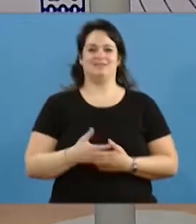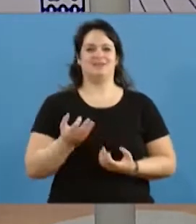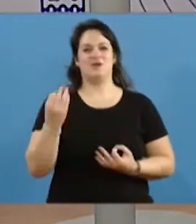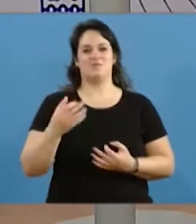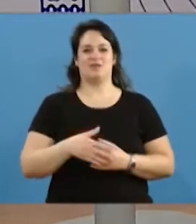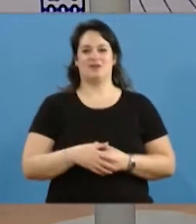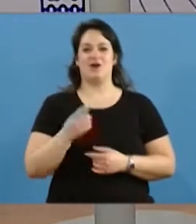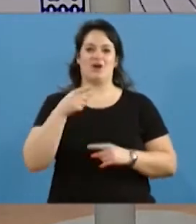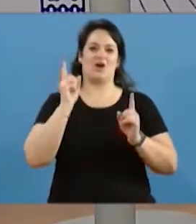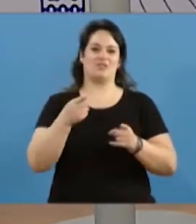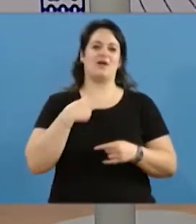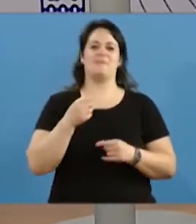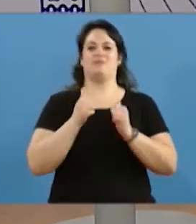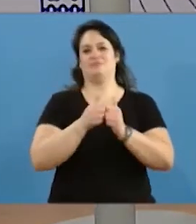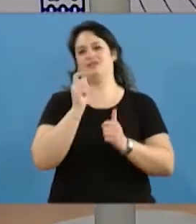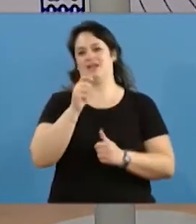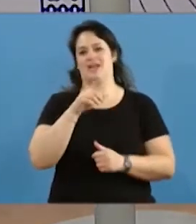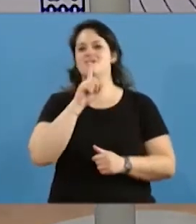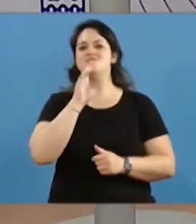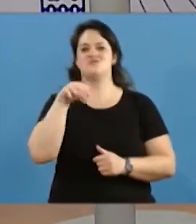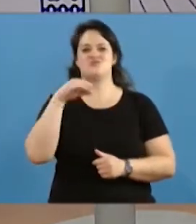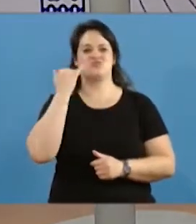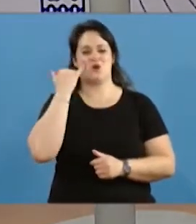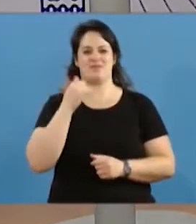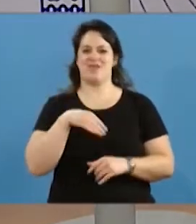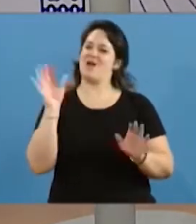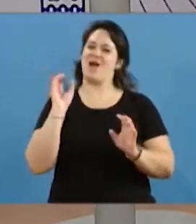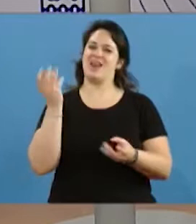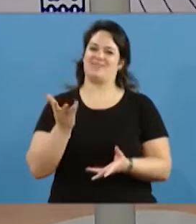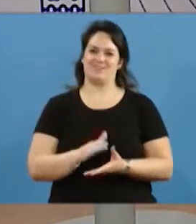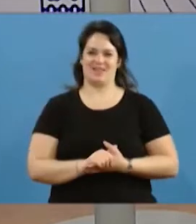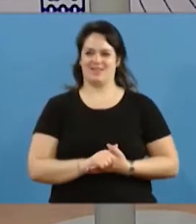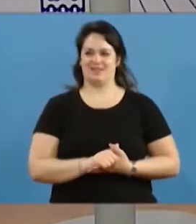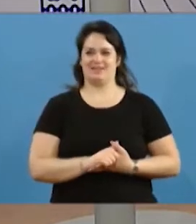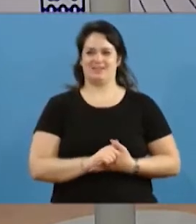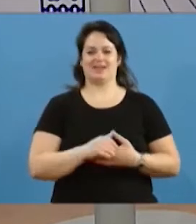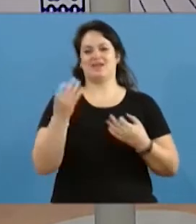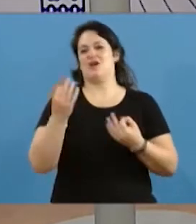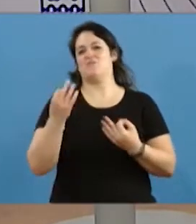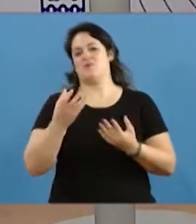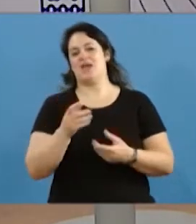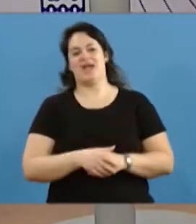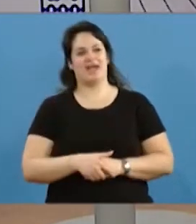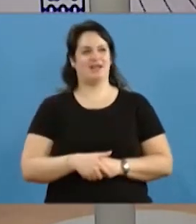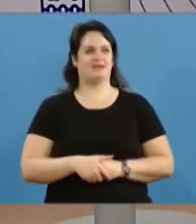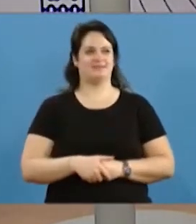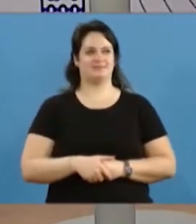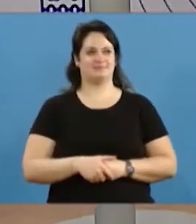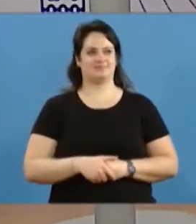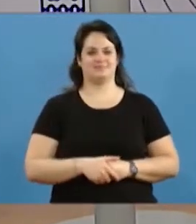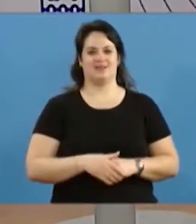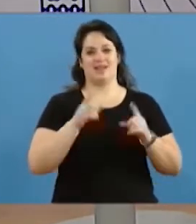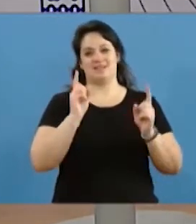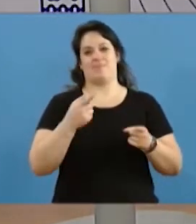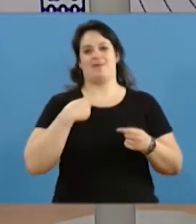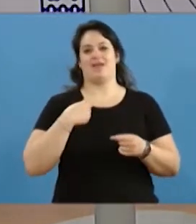bien. Y hoy también nos acompaña Tommy. Hola señor, ¿cómo les va? ¿Cómo estás, Tommy? Muy bien. Muy bien, qué lindo. Y también